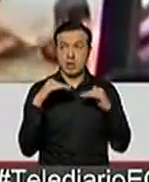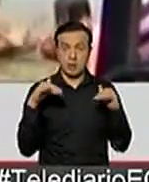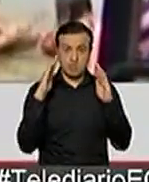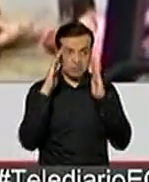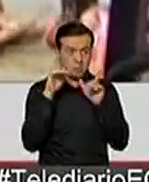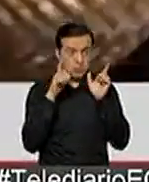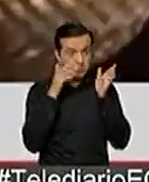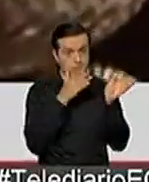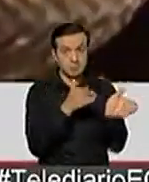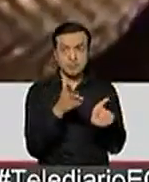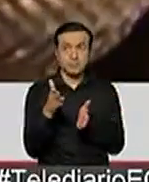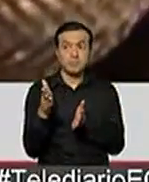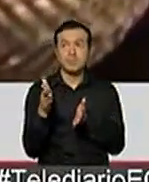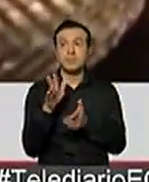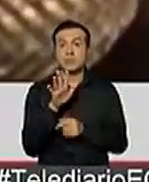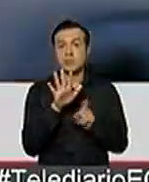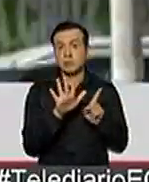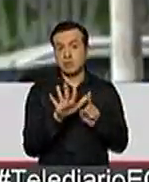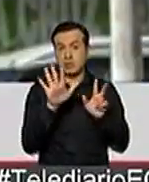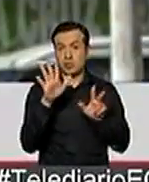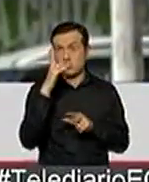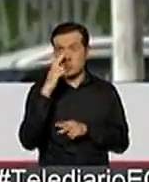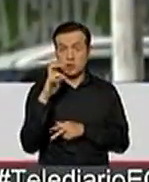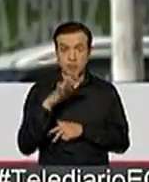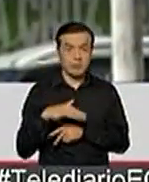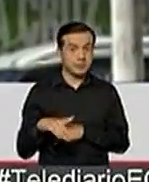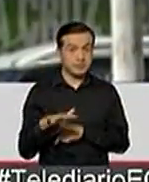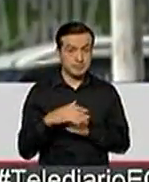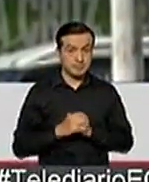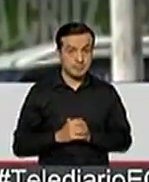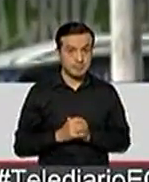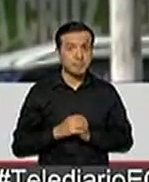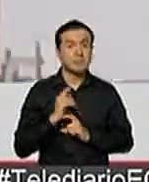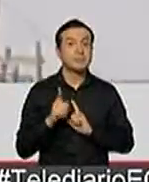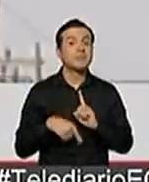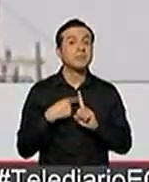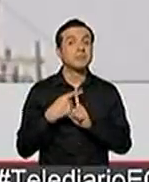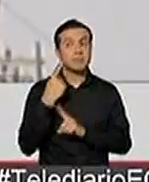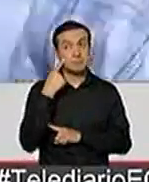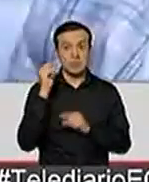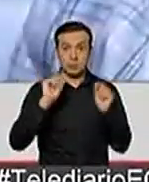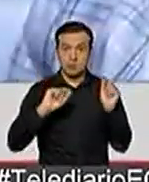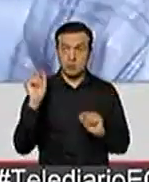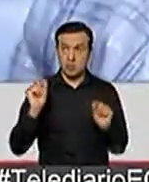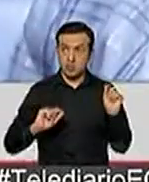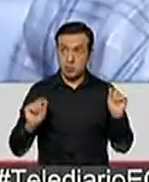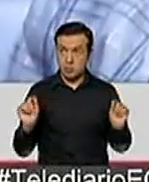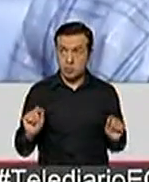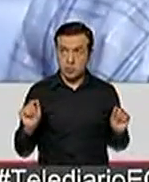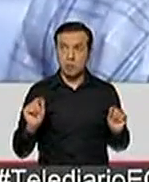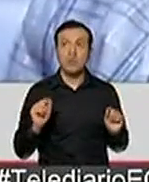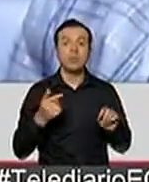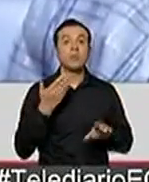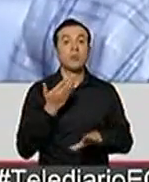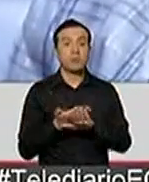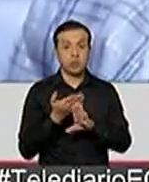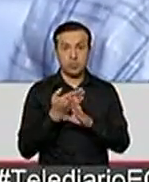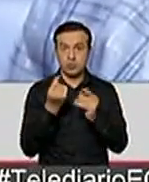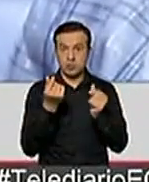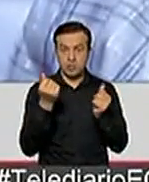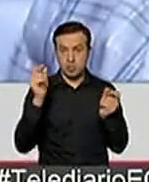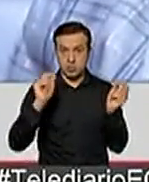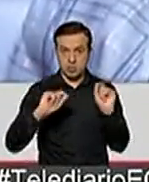atención al cliente en los 68 hoteles del cantón y se han preparado promociones. Les vamos a ofrecer